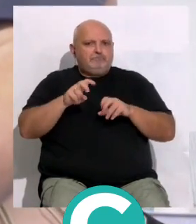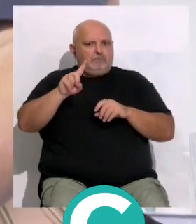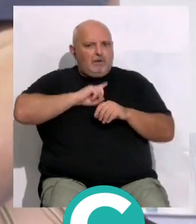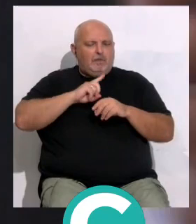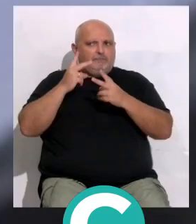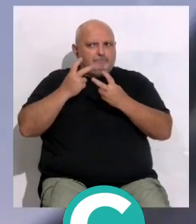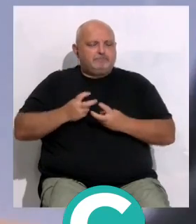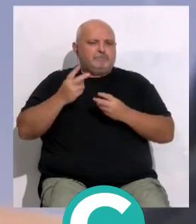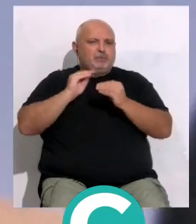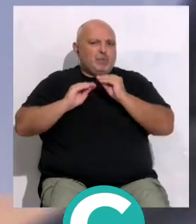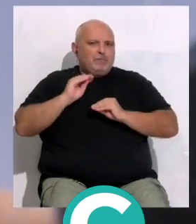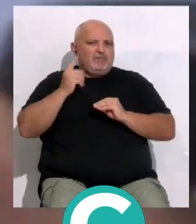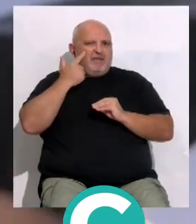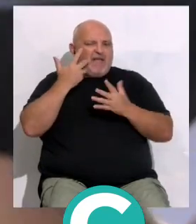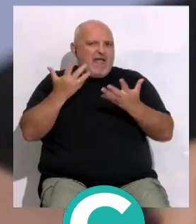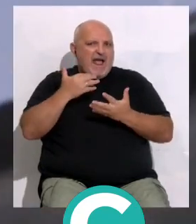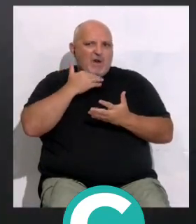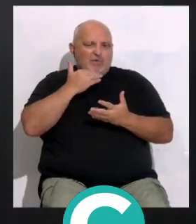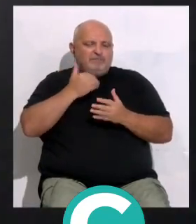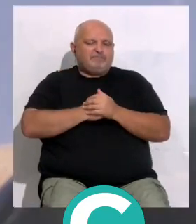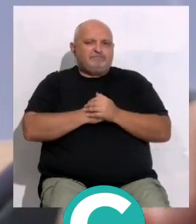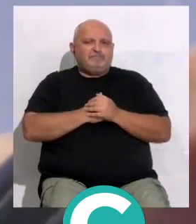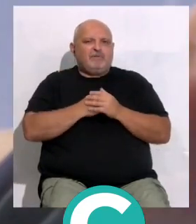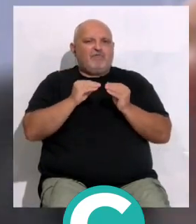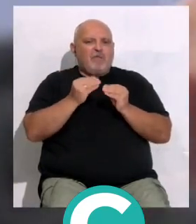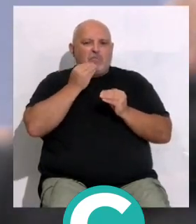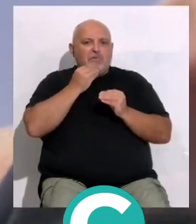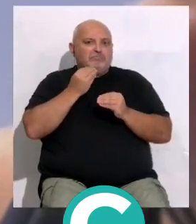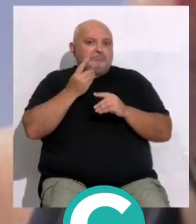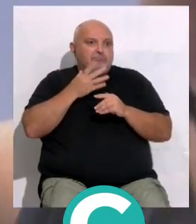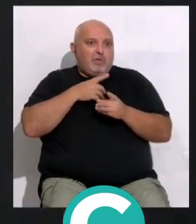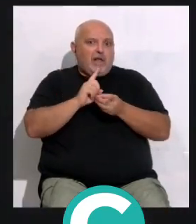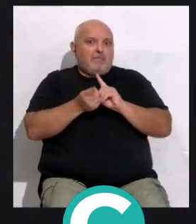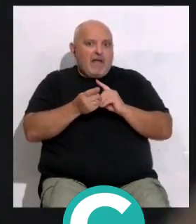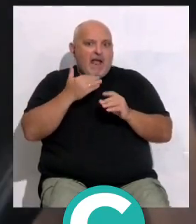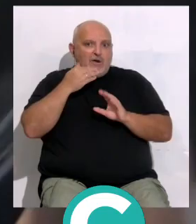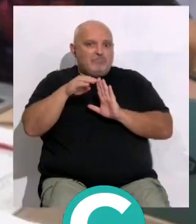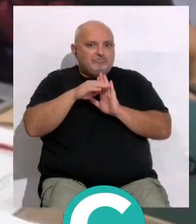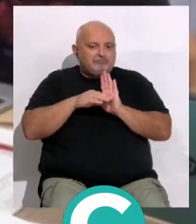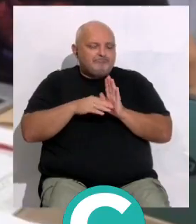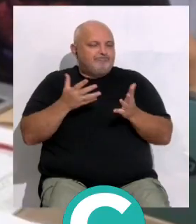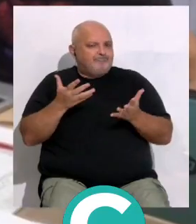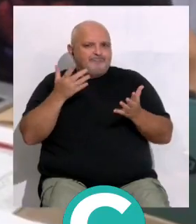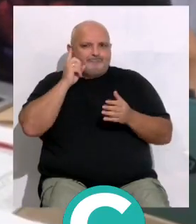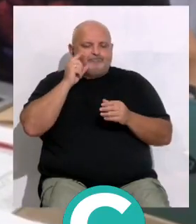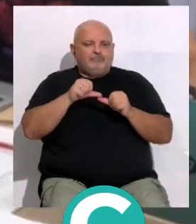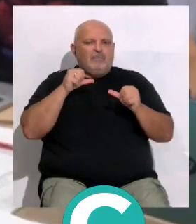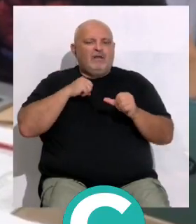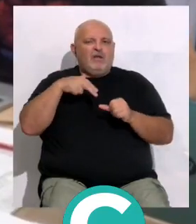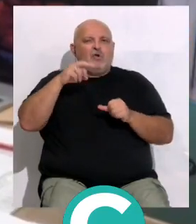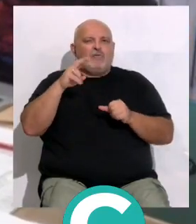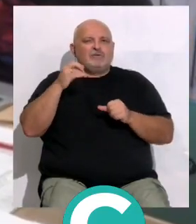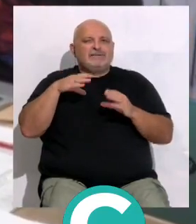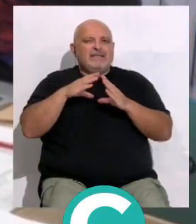o me den alguna solución o vean algo, o, no sé. Mi forma de comer a lo mejor tengo que cambiarla a algo. Y yo vengo desde el Nuevo Santi